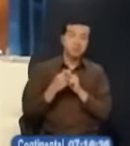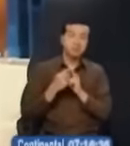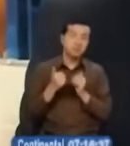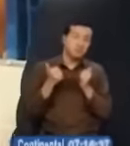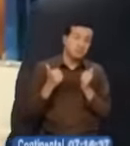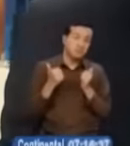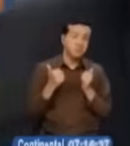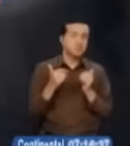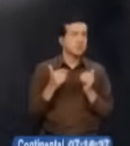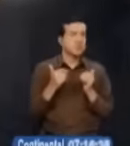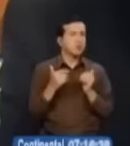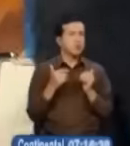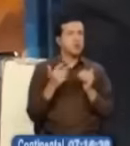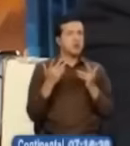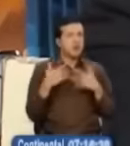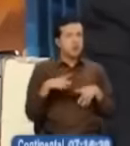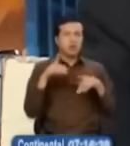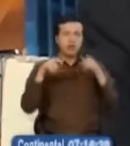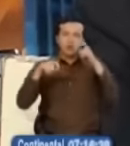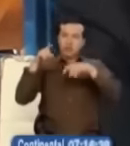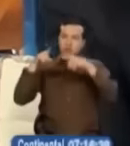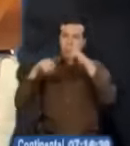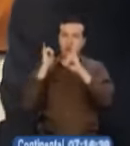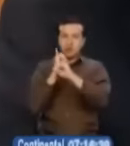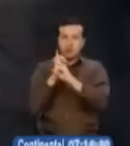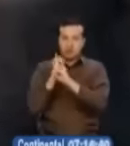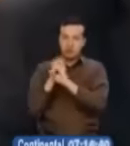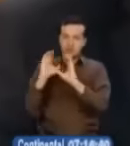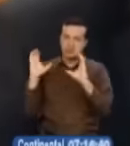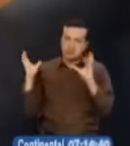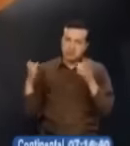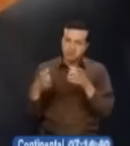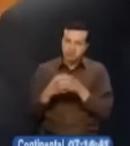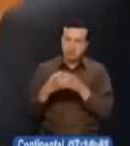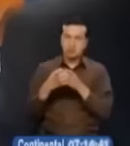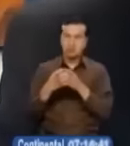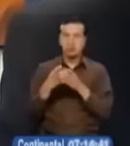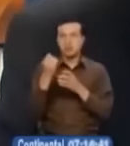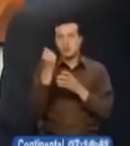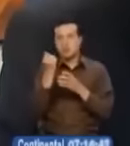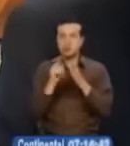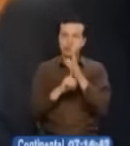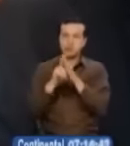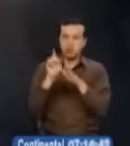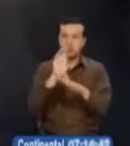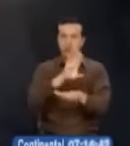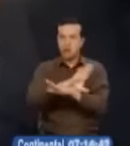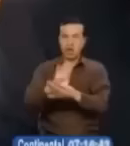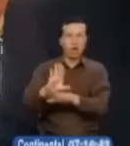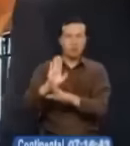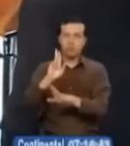banco. Las cooperativas, estas instituciones que agrupan la red financiera de desarrollo rural,